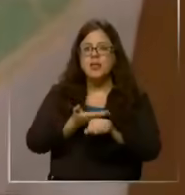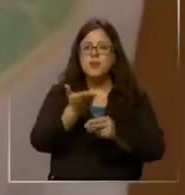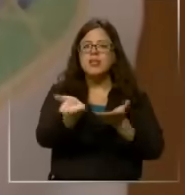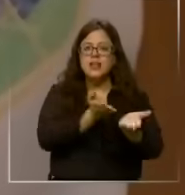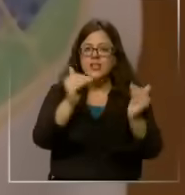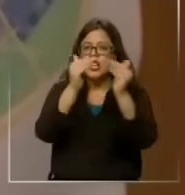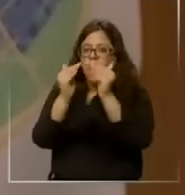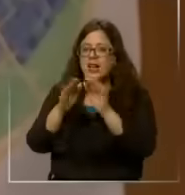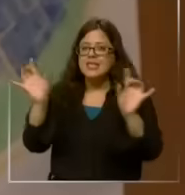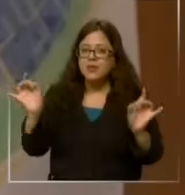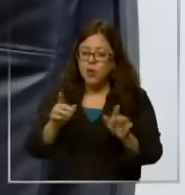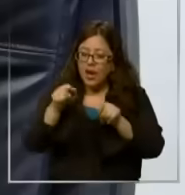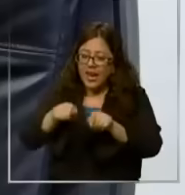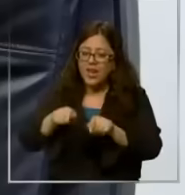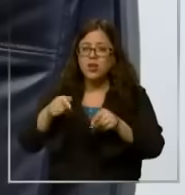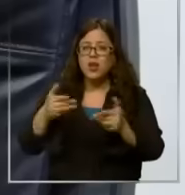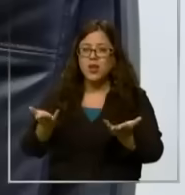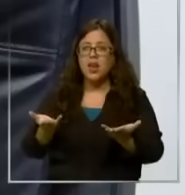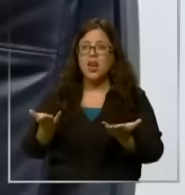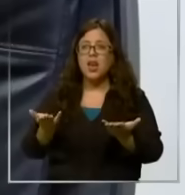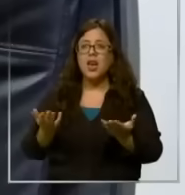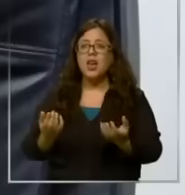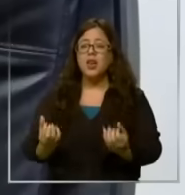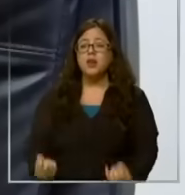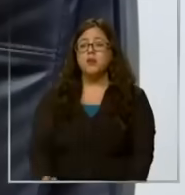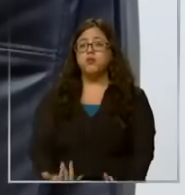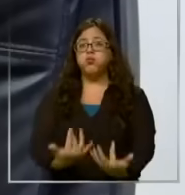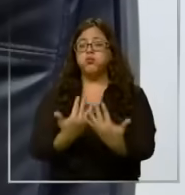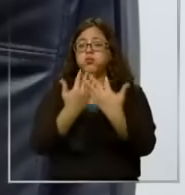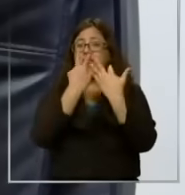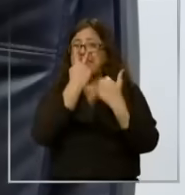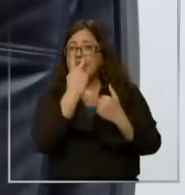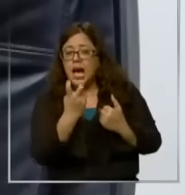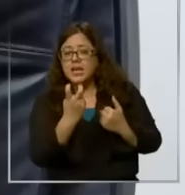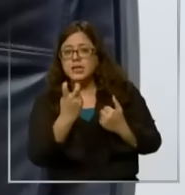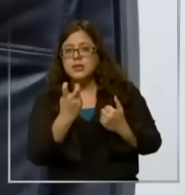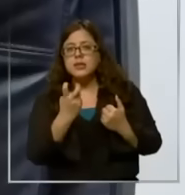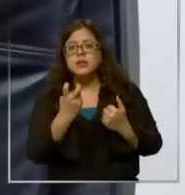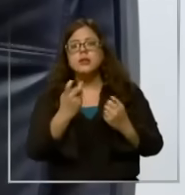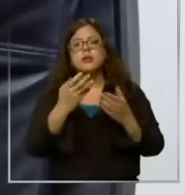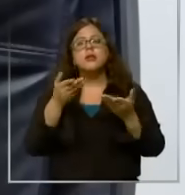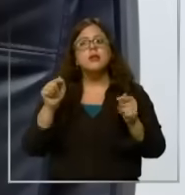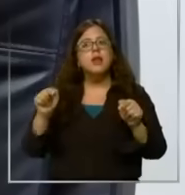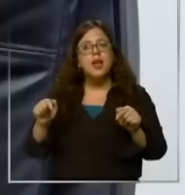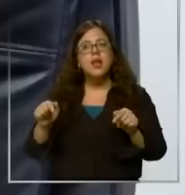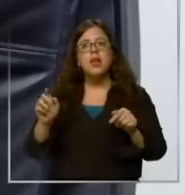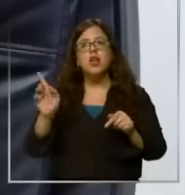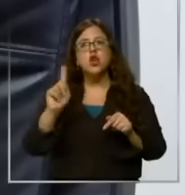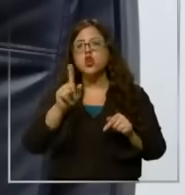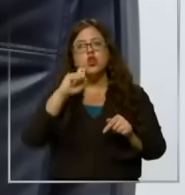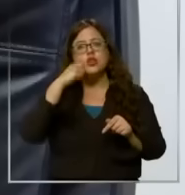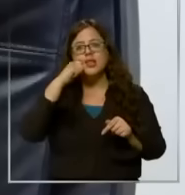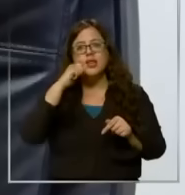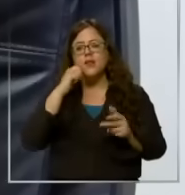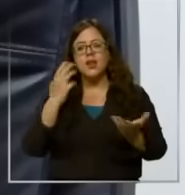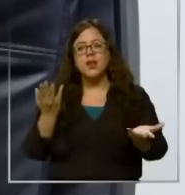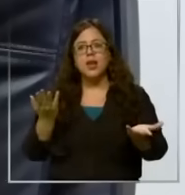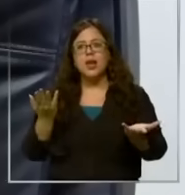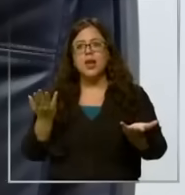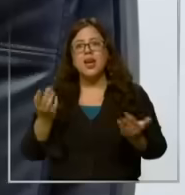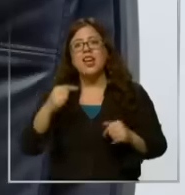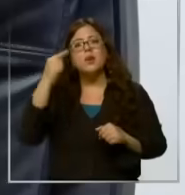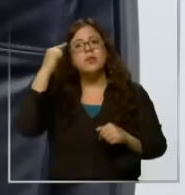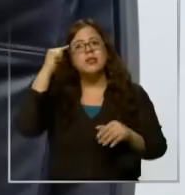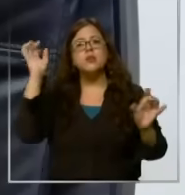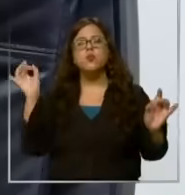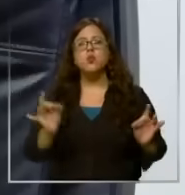para saber si esto está permanentemente emanando gases. Por lo tanto, no es un camino poder pensar que